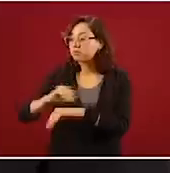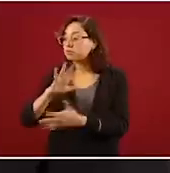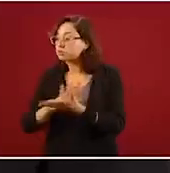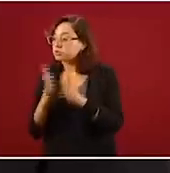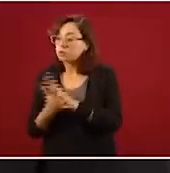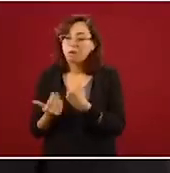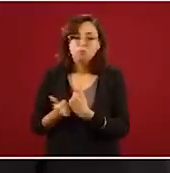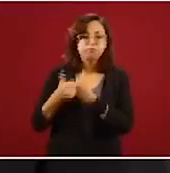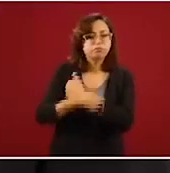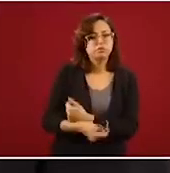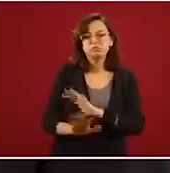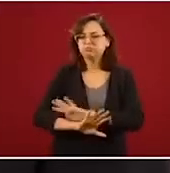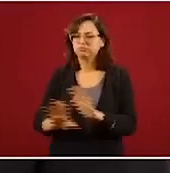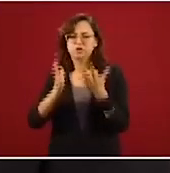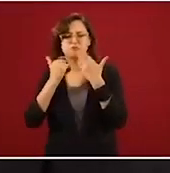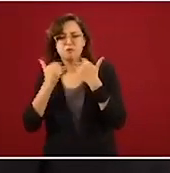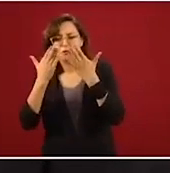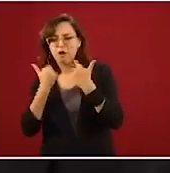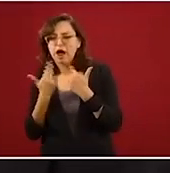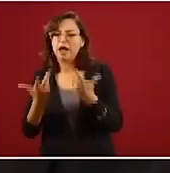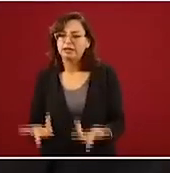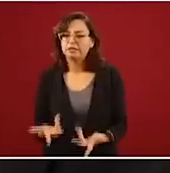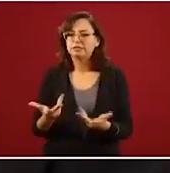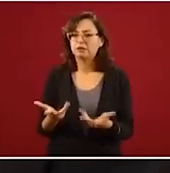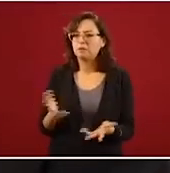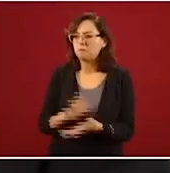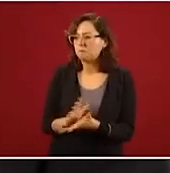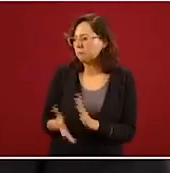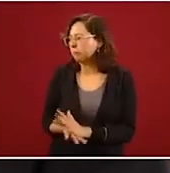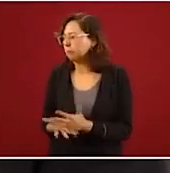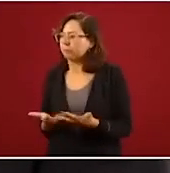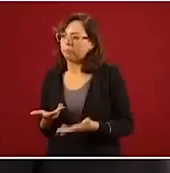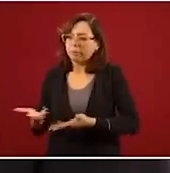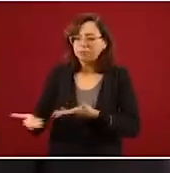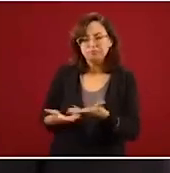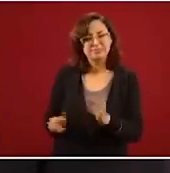complicidades, no hay relaciones de componendas o de complicidades,